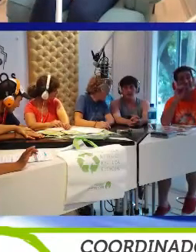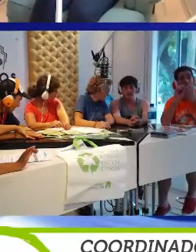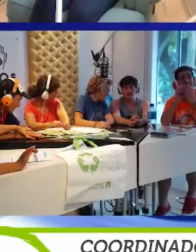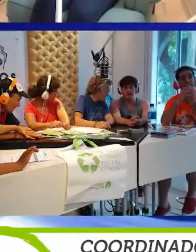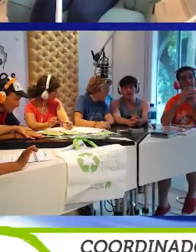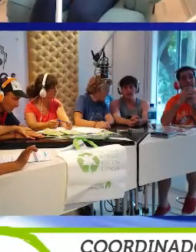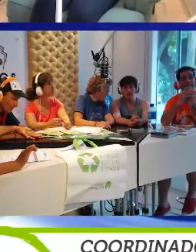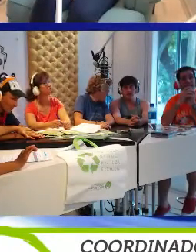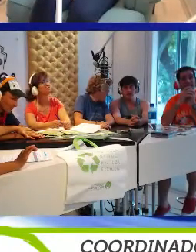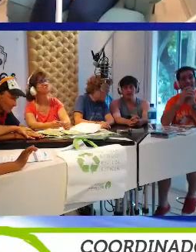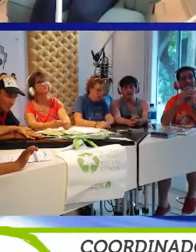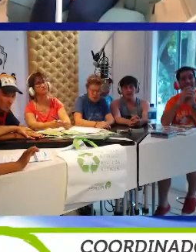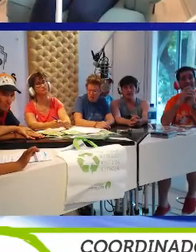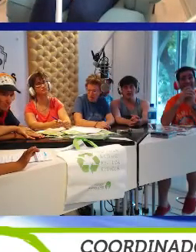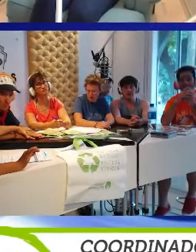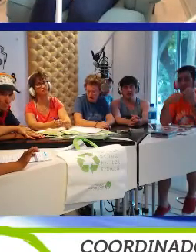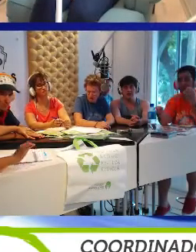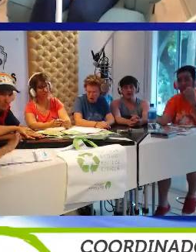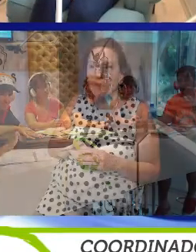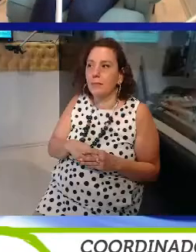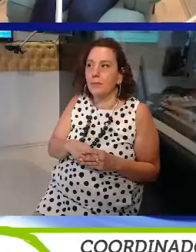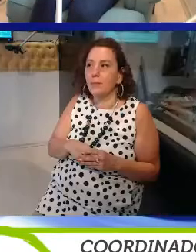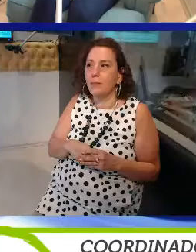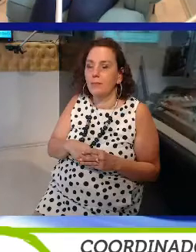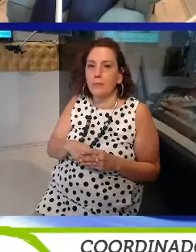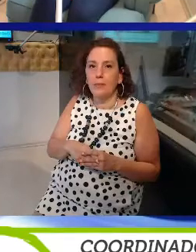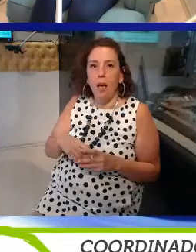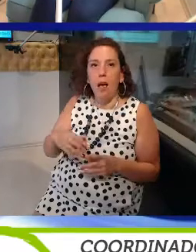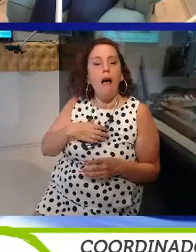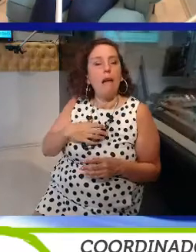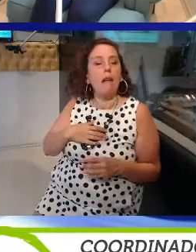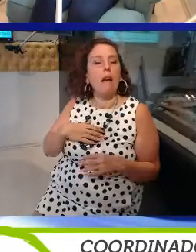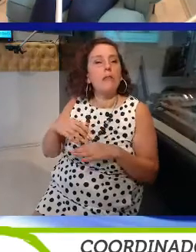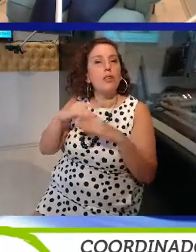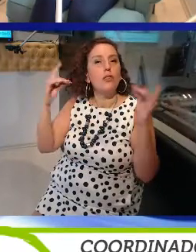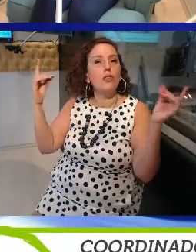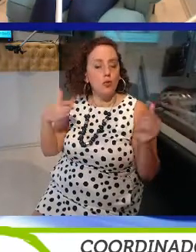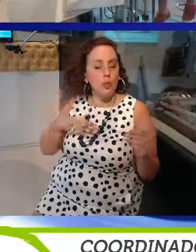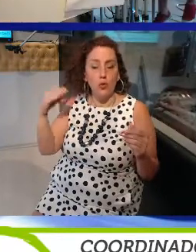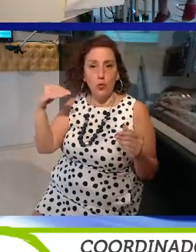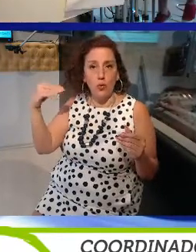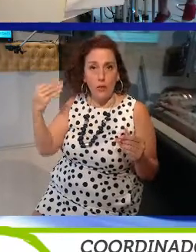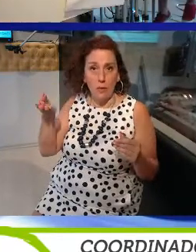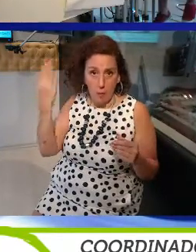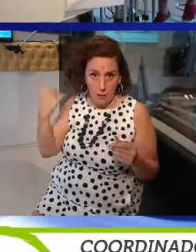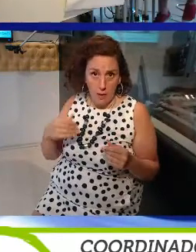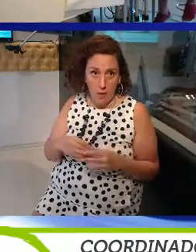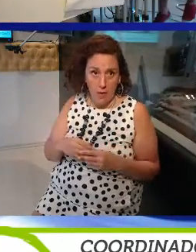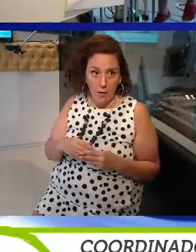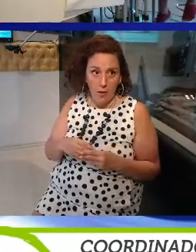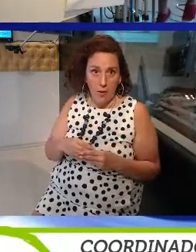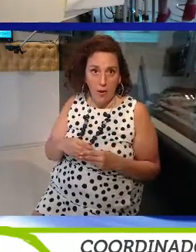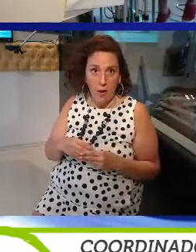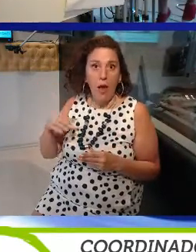está escuchando. Yo voy a tener la cancha de yoga, Diego. Ajá. ¿Vieron ya el saludo